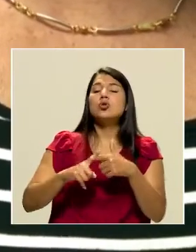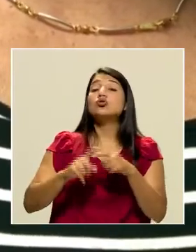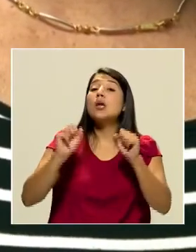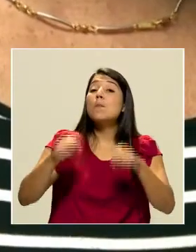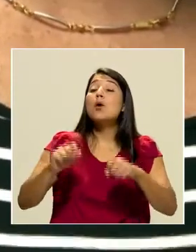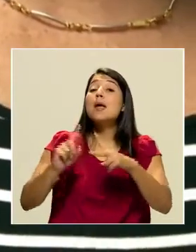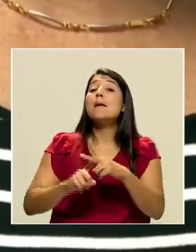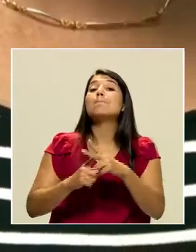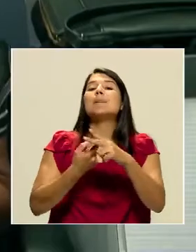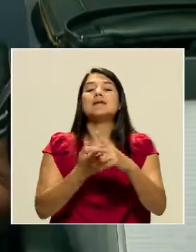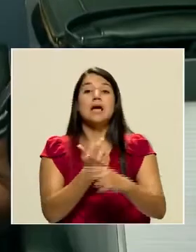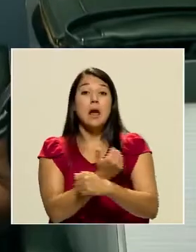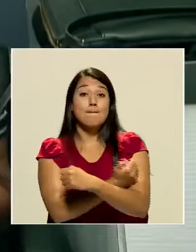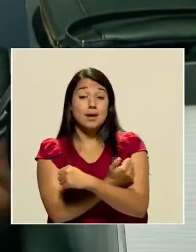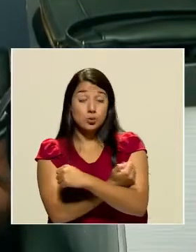cubriendo